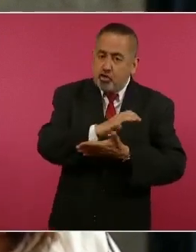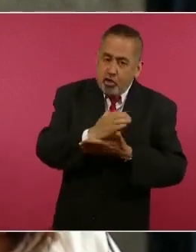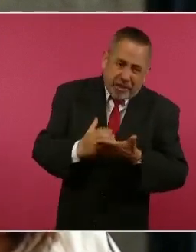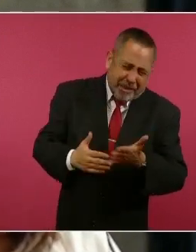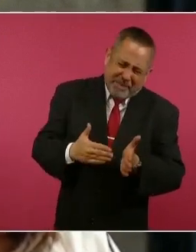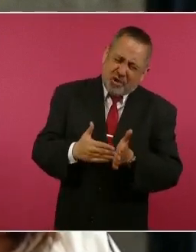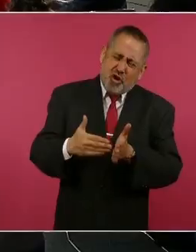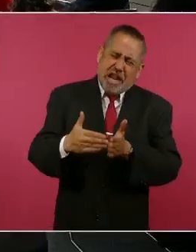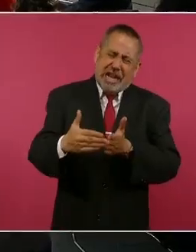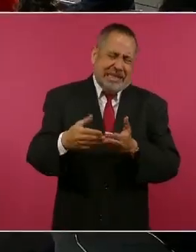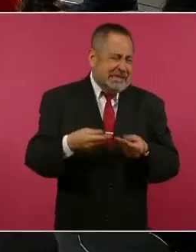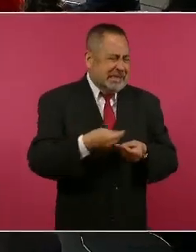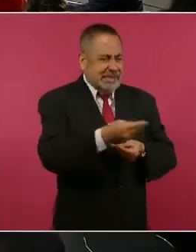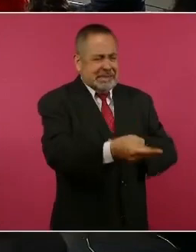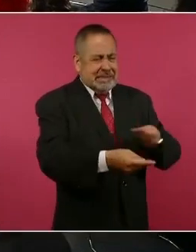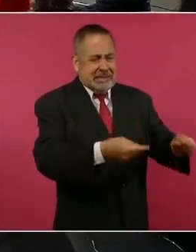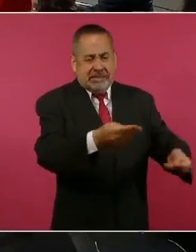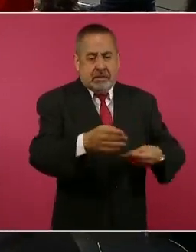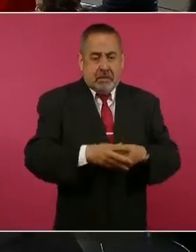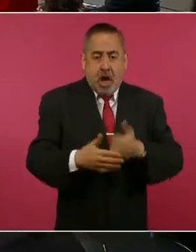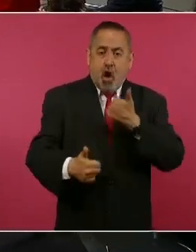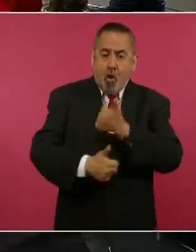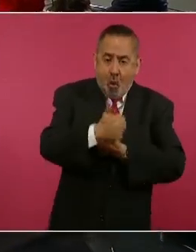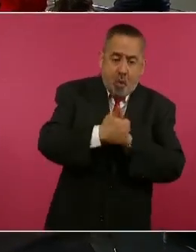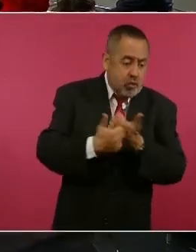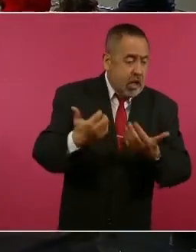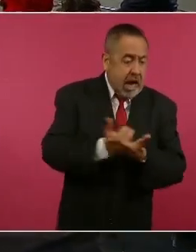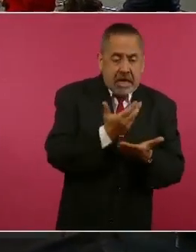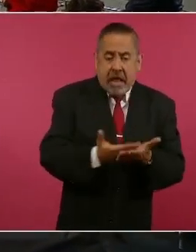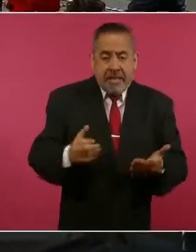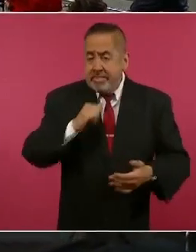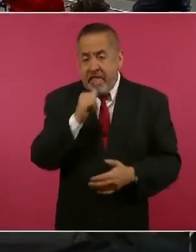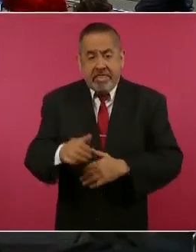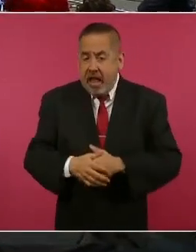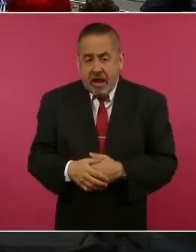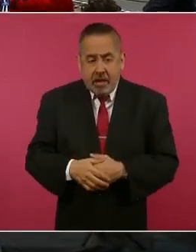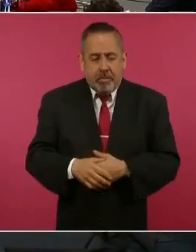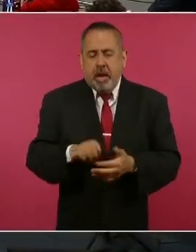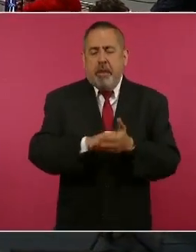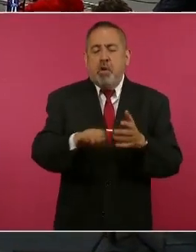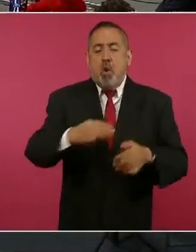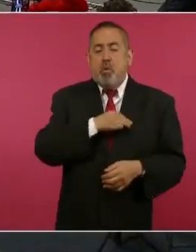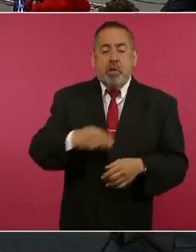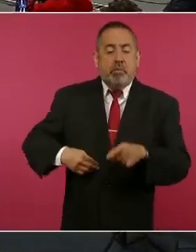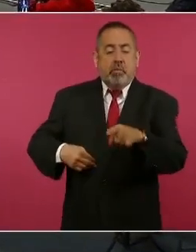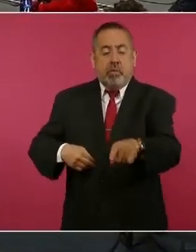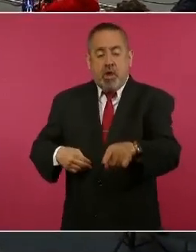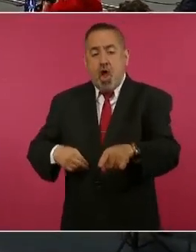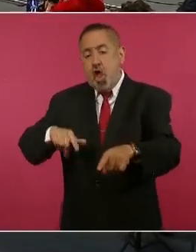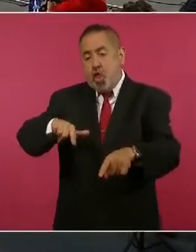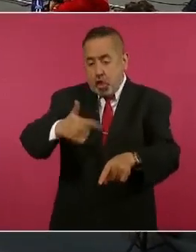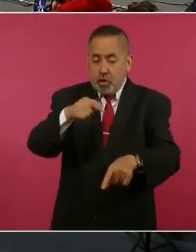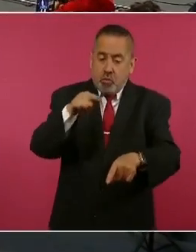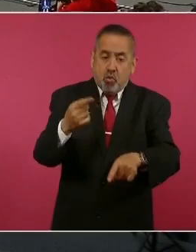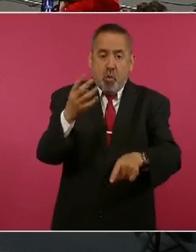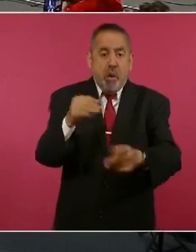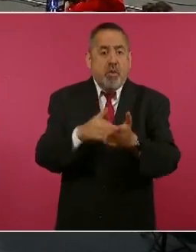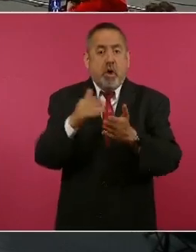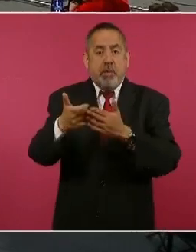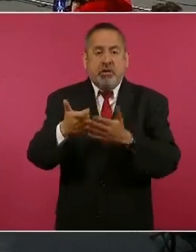primera, sin concurso de por medio, fue la rehabilitación de una instalación municipal por un monto de 12.9 millones de